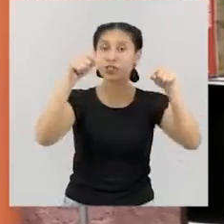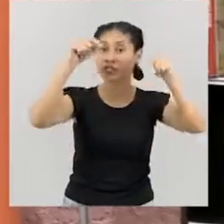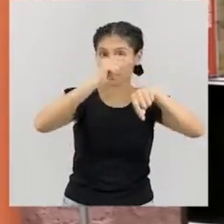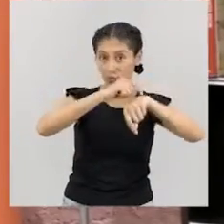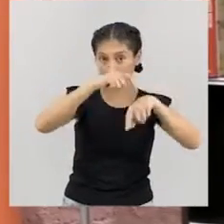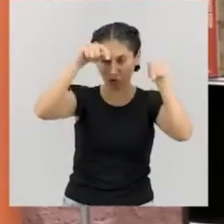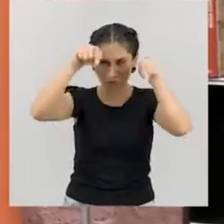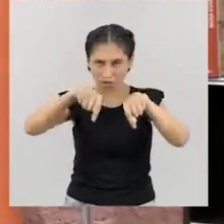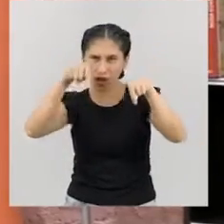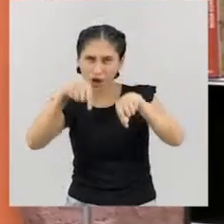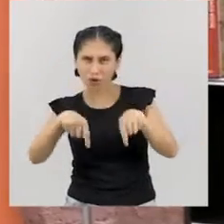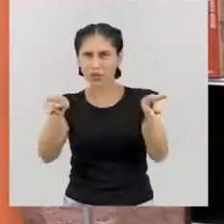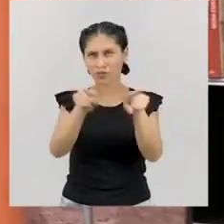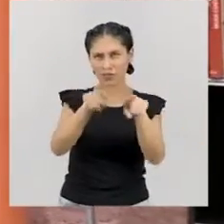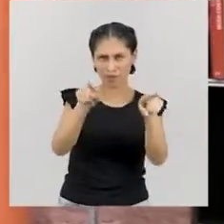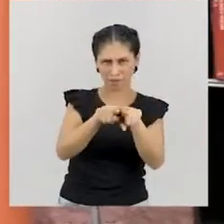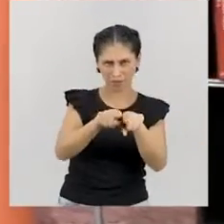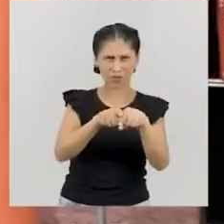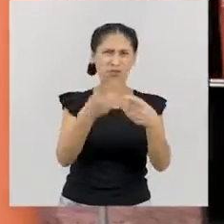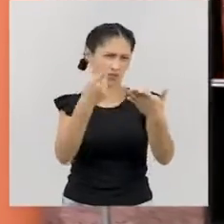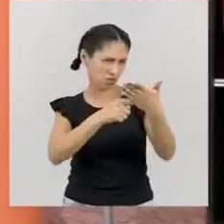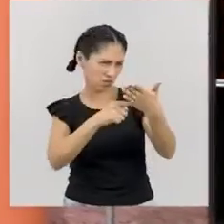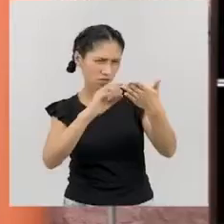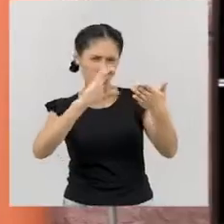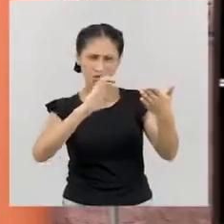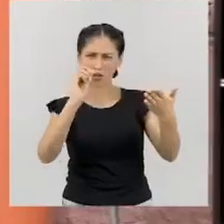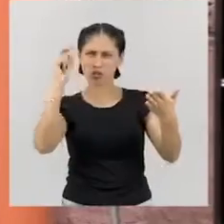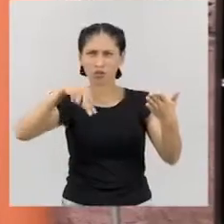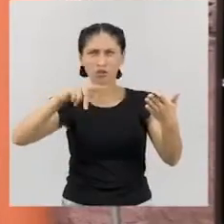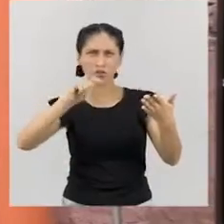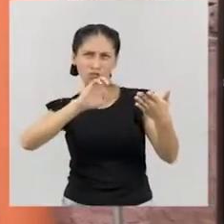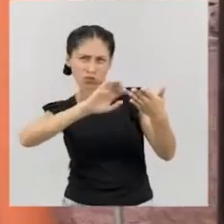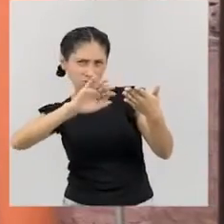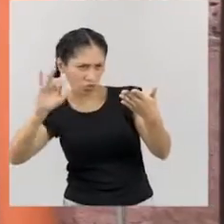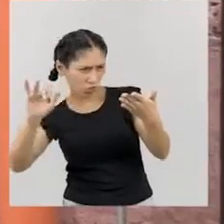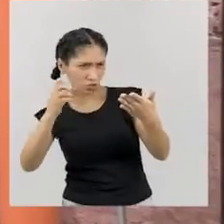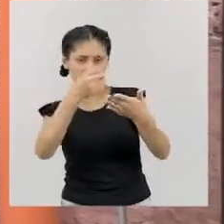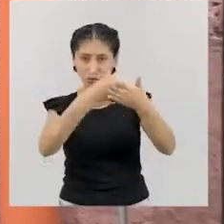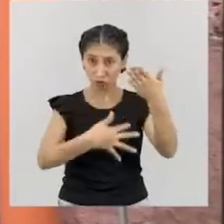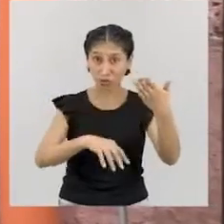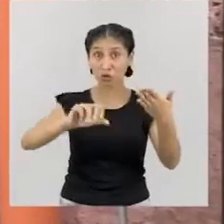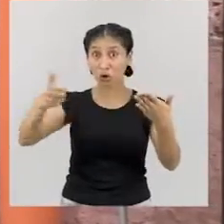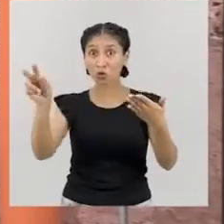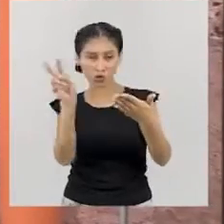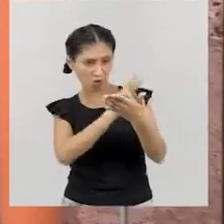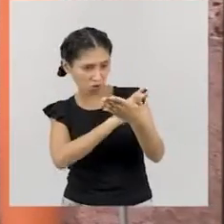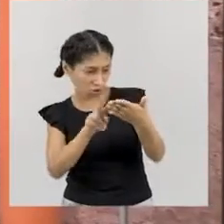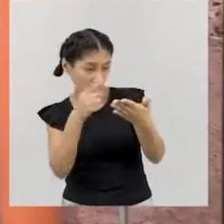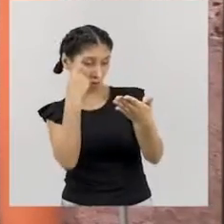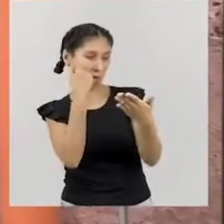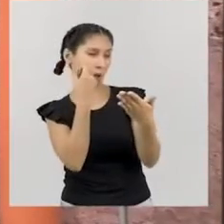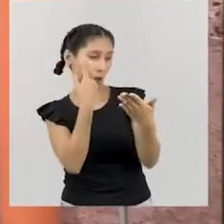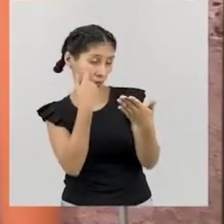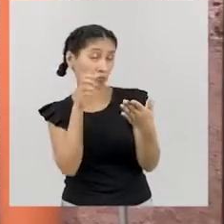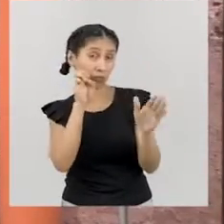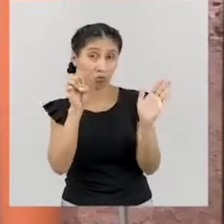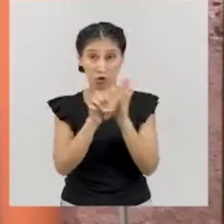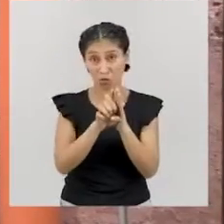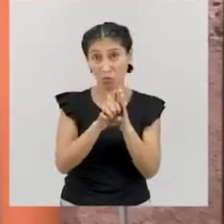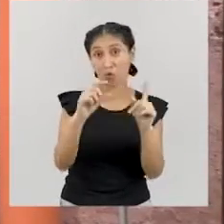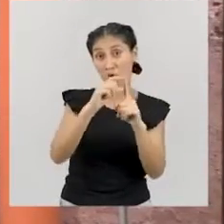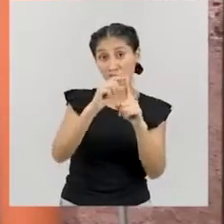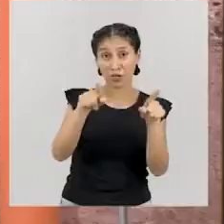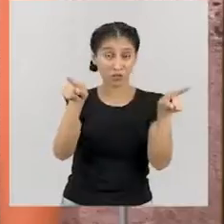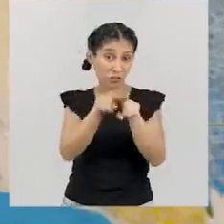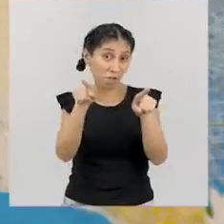es enunciativo, tiene conectores textuales que ayudan a entender mejor la idea del texto. Por ejemplo, también,